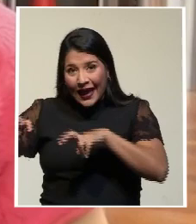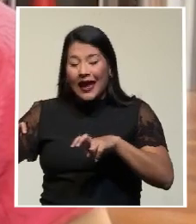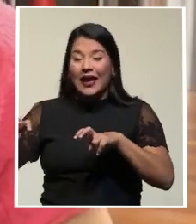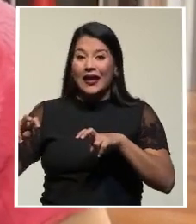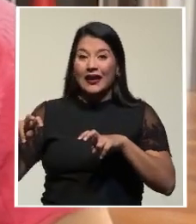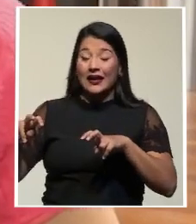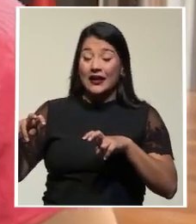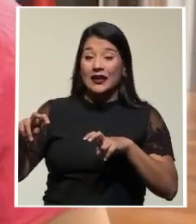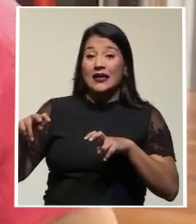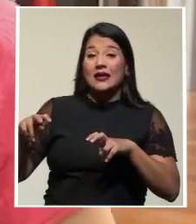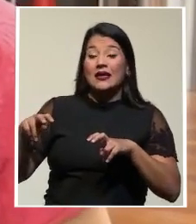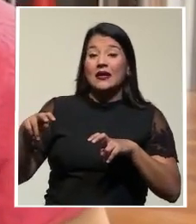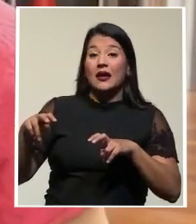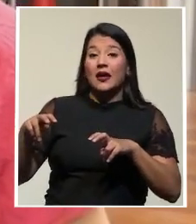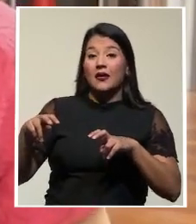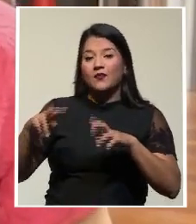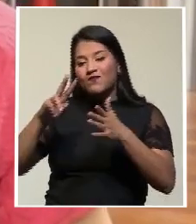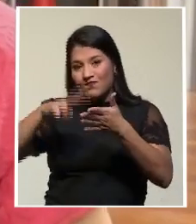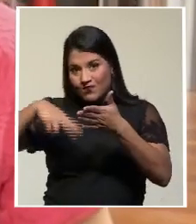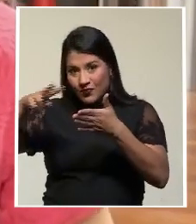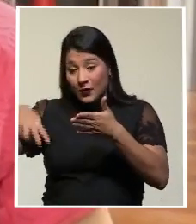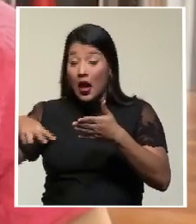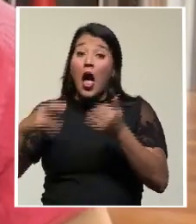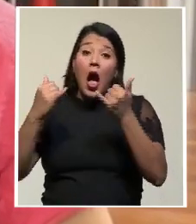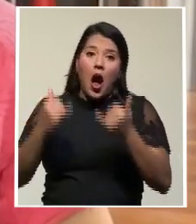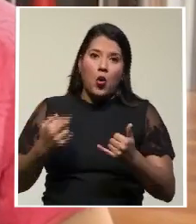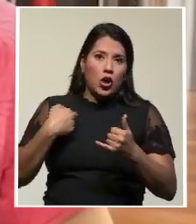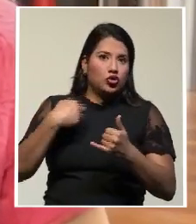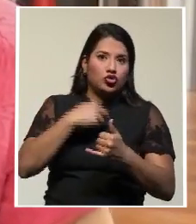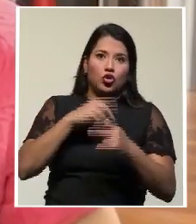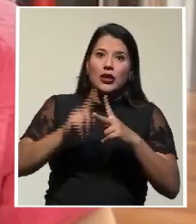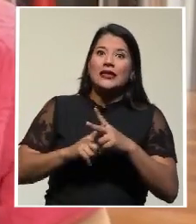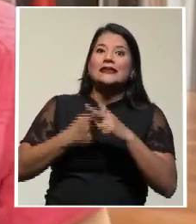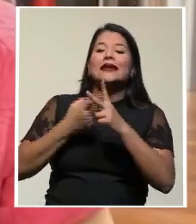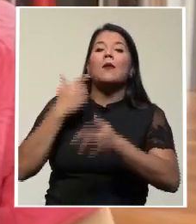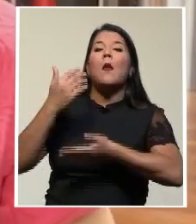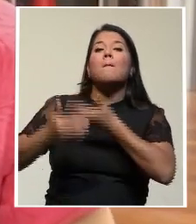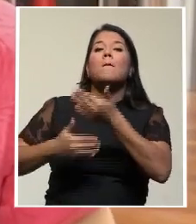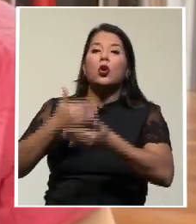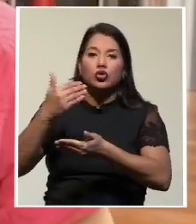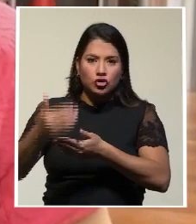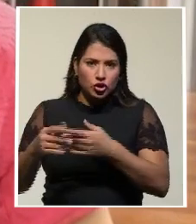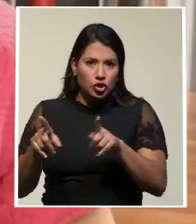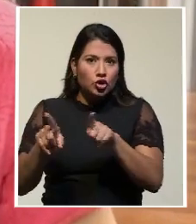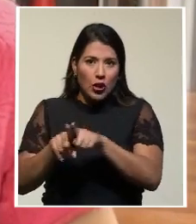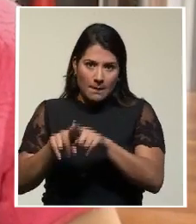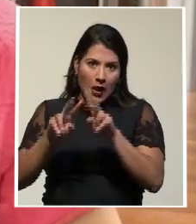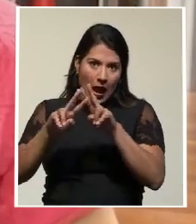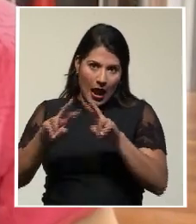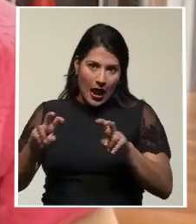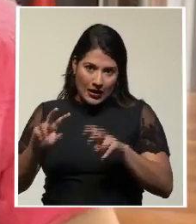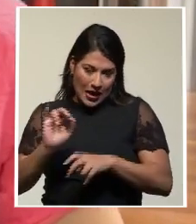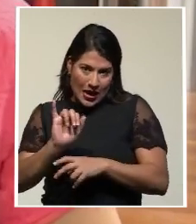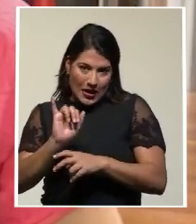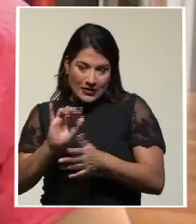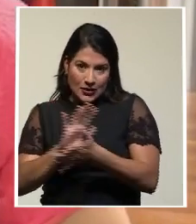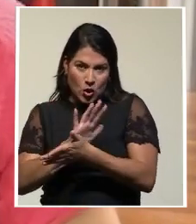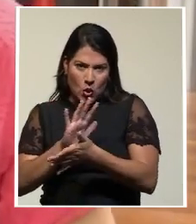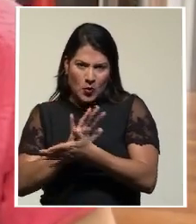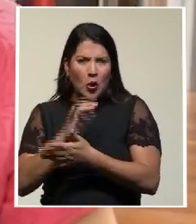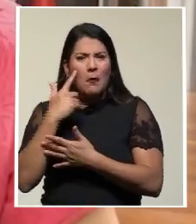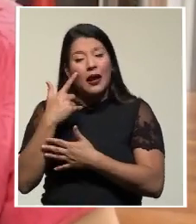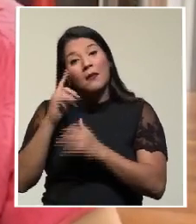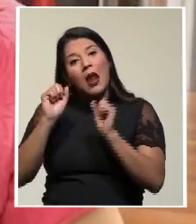esta sentencia. De nuestra parte, por supuesto, iniciaremos un proceso también de análisis del alcance de dicho texto para